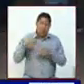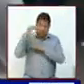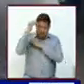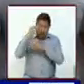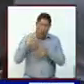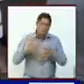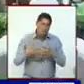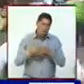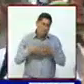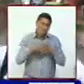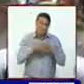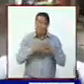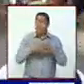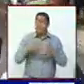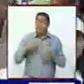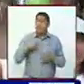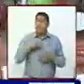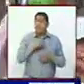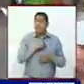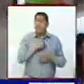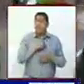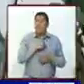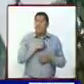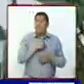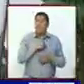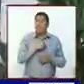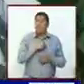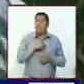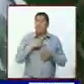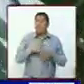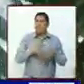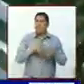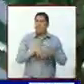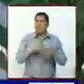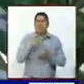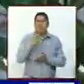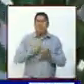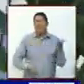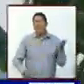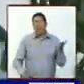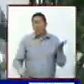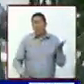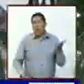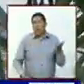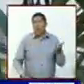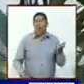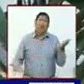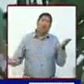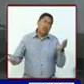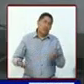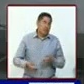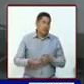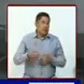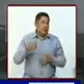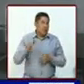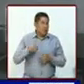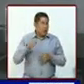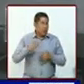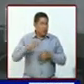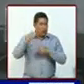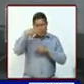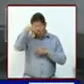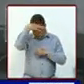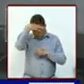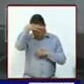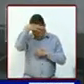Santa Cruz. Vemos y calificamos de una marcha innecesaria, porque prácticamente, si bien el señor Camacho